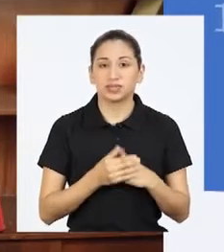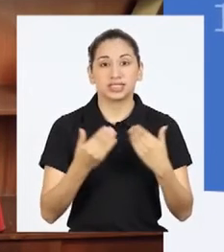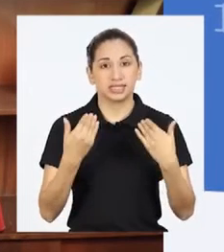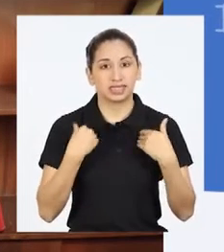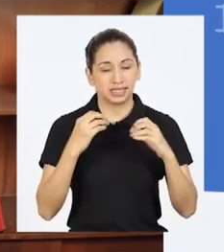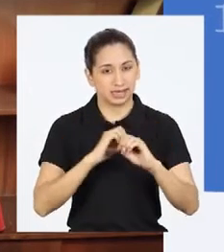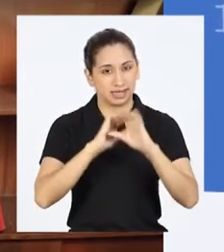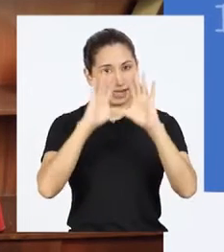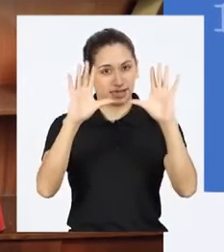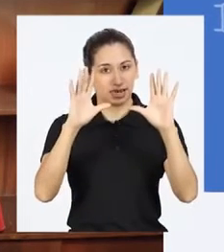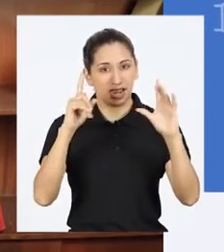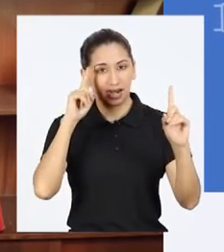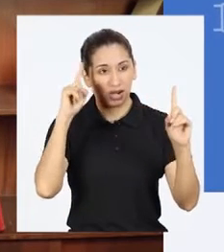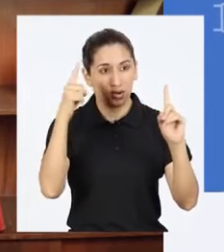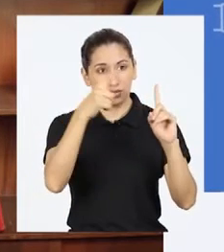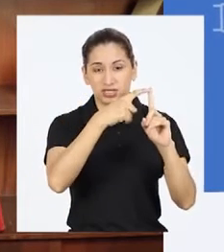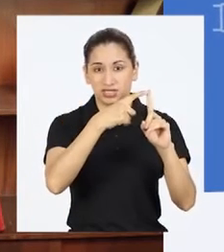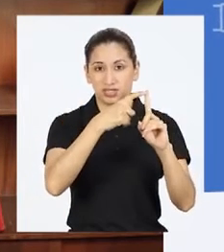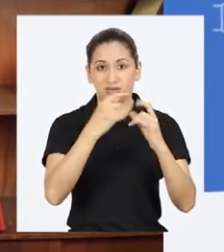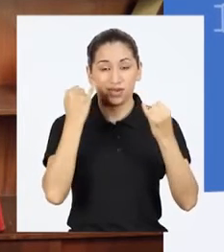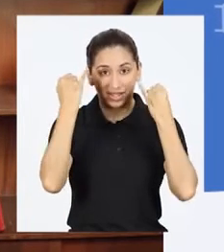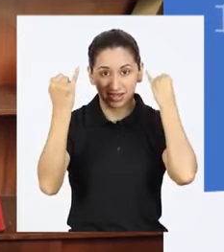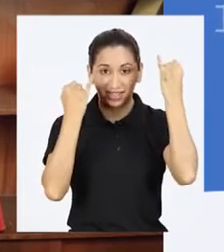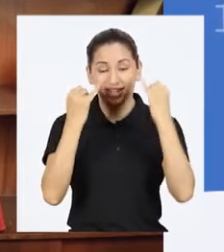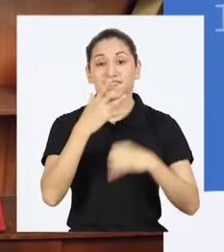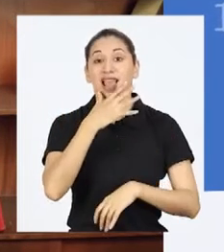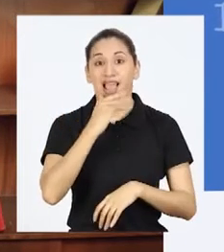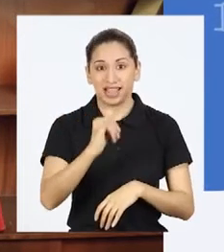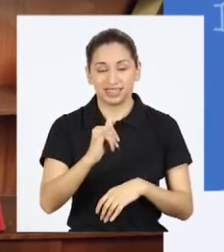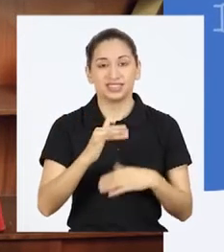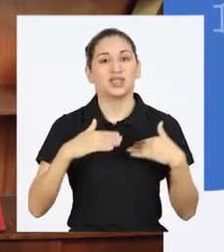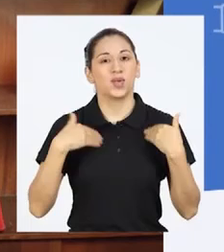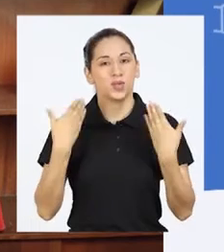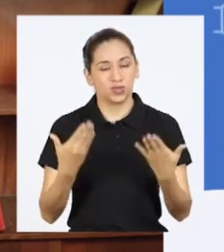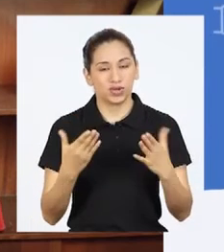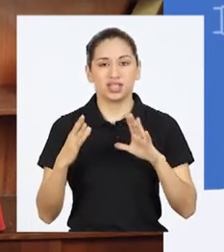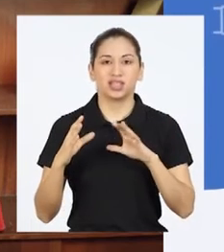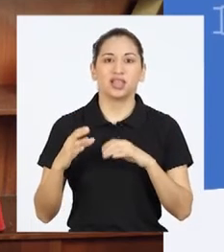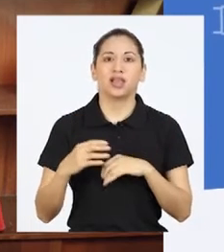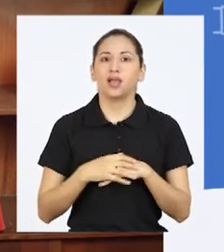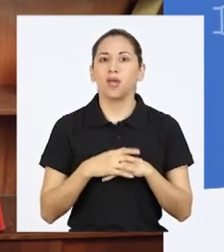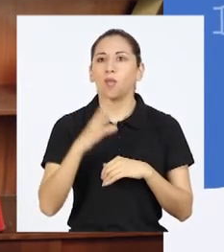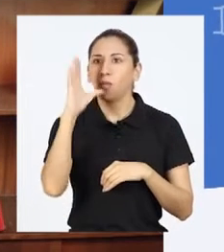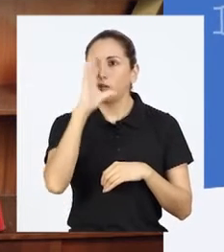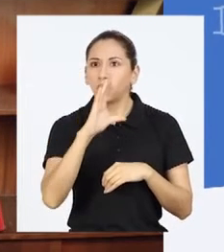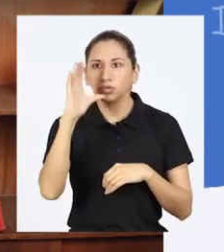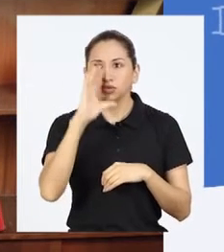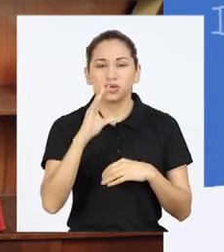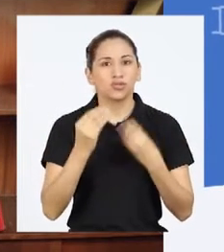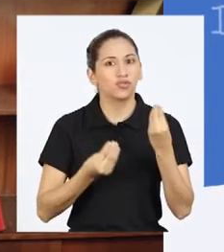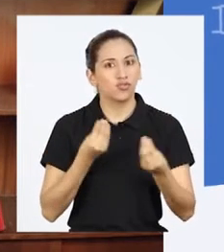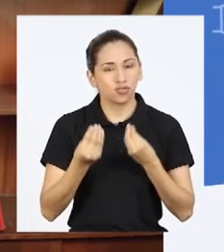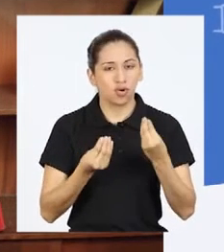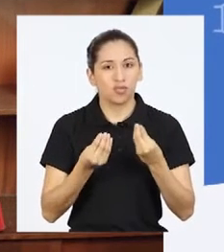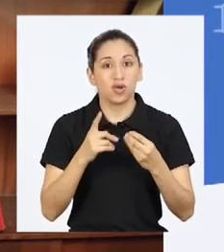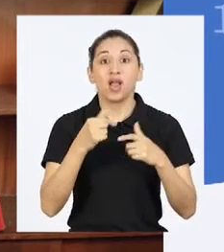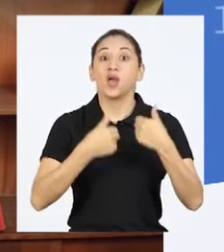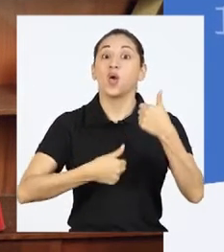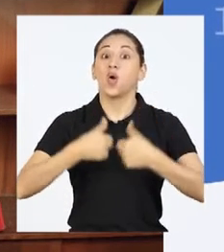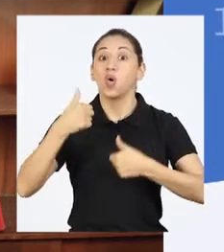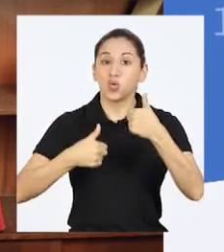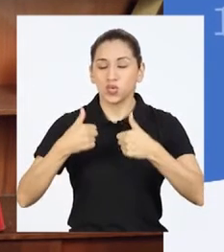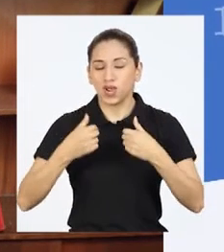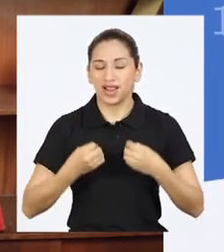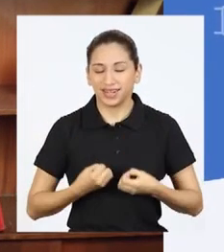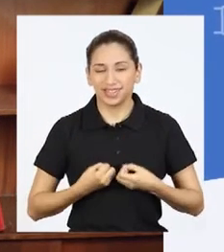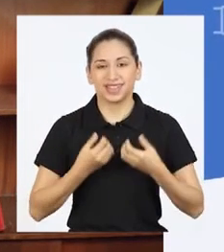claro el reto creativo. Así sabremos qué es lo que se está buscando, lo cual nos va a